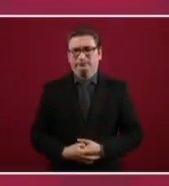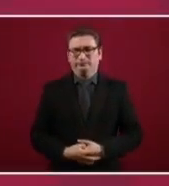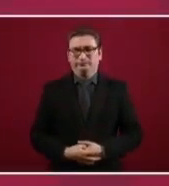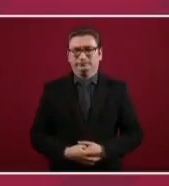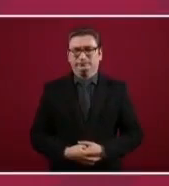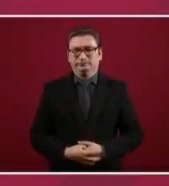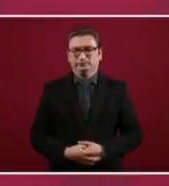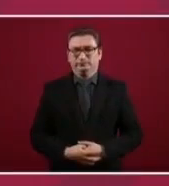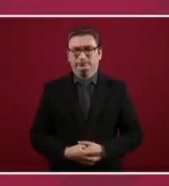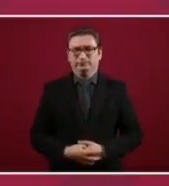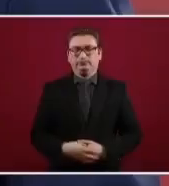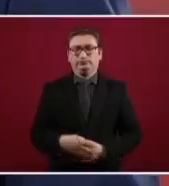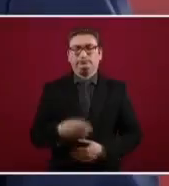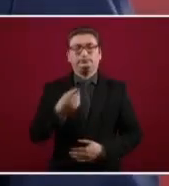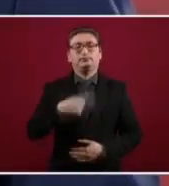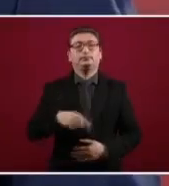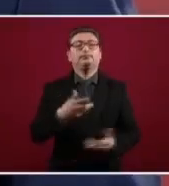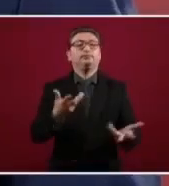estaban